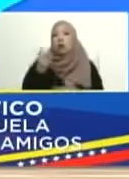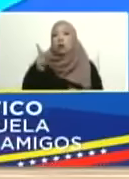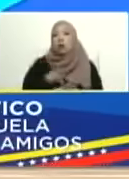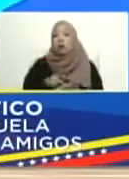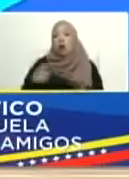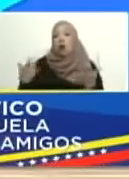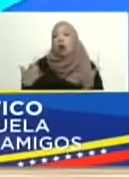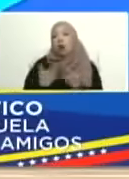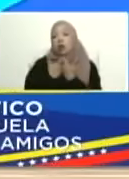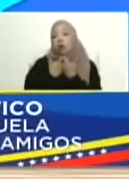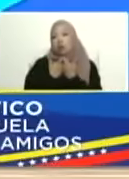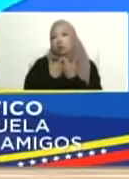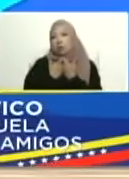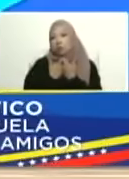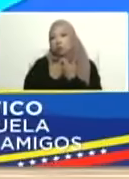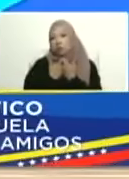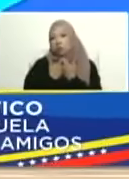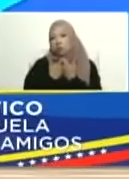una guerra.